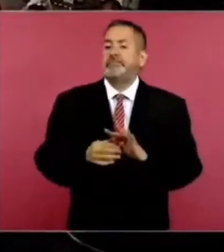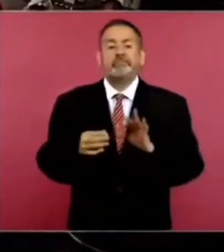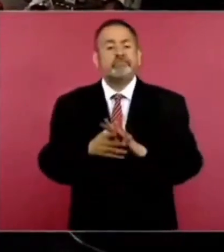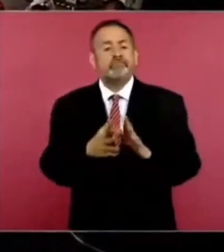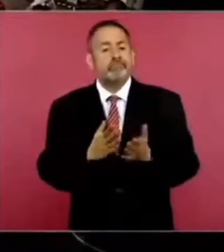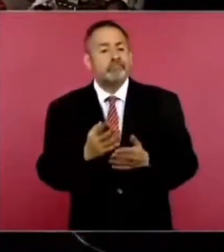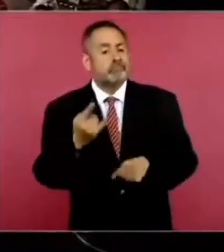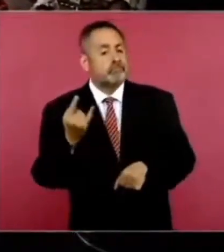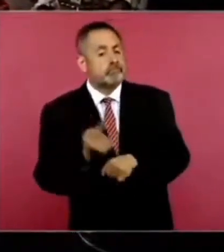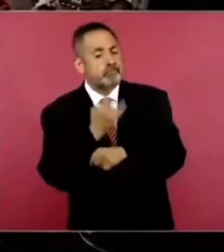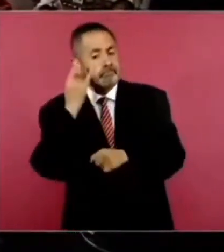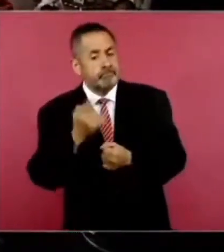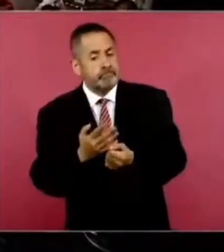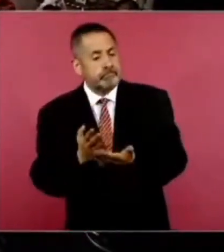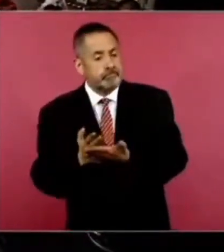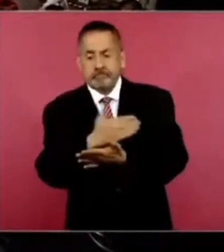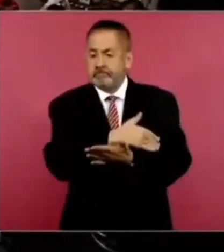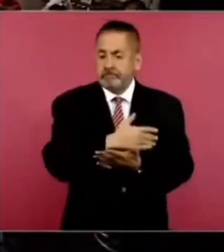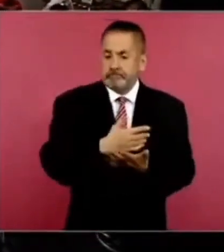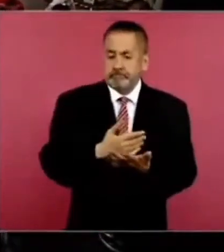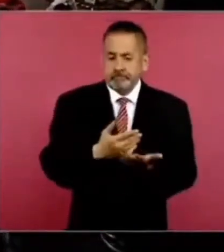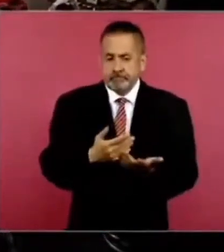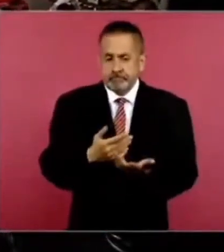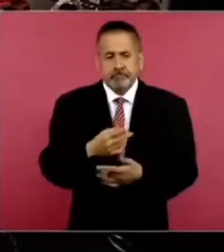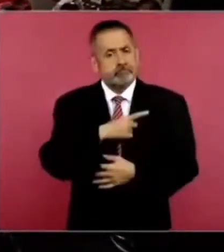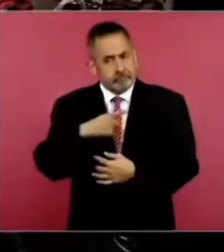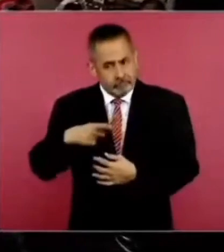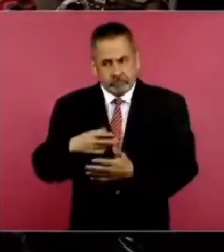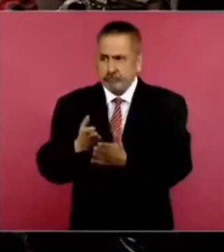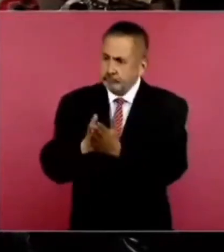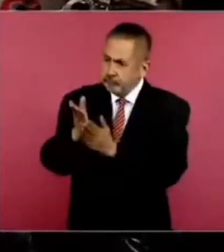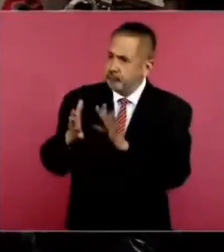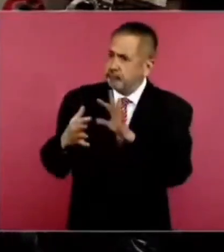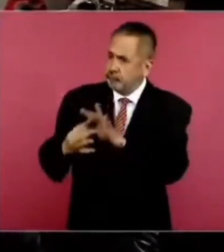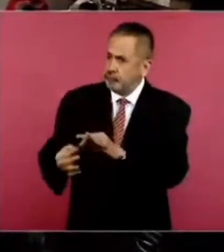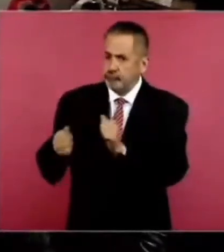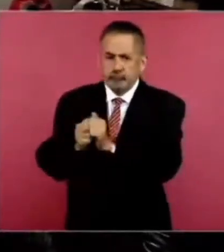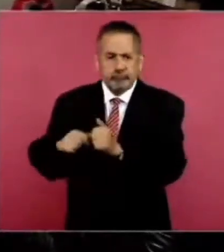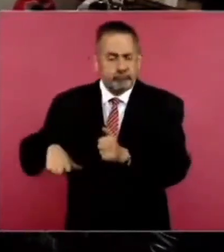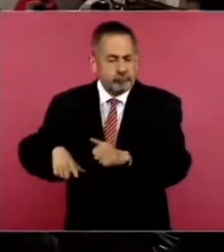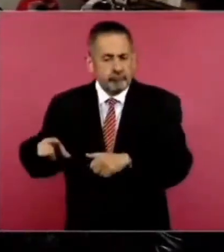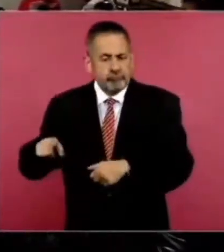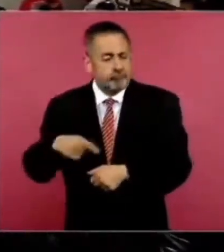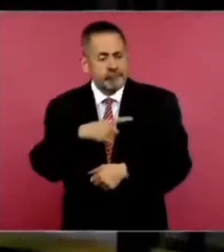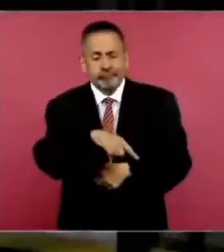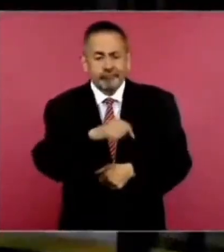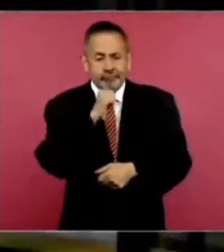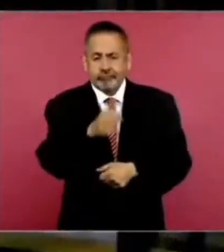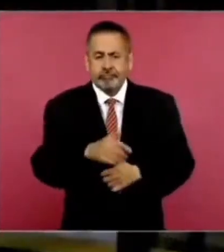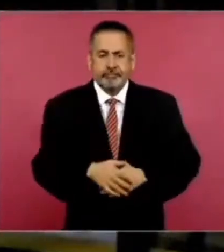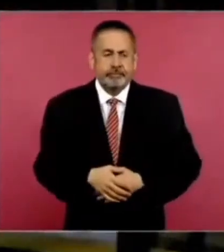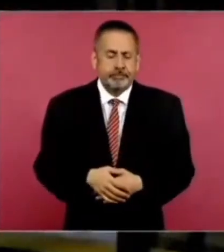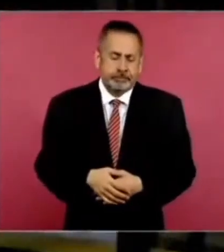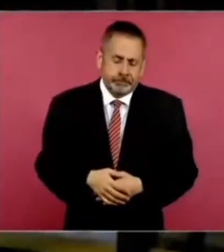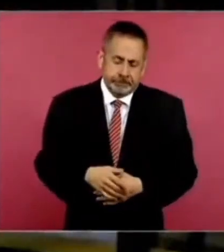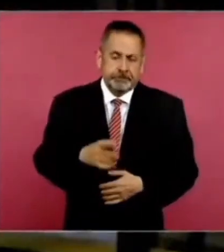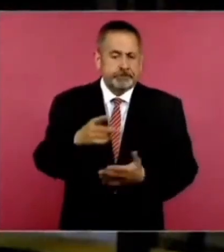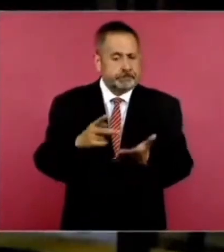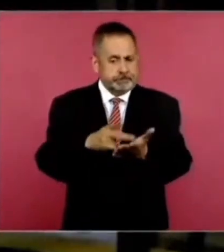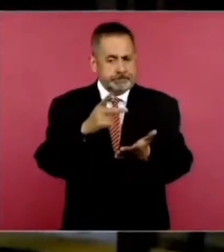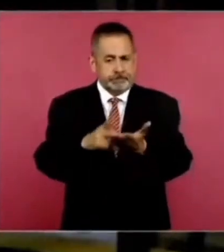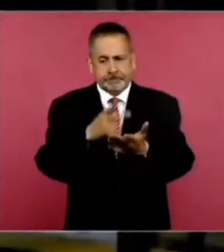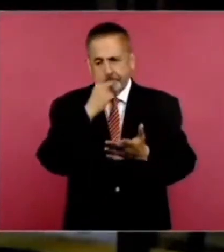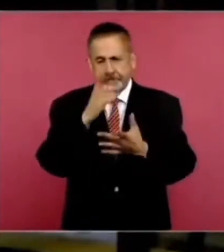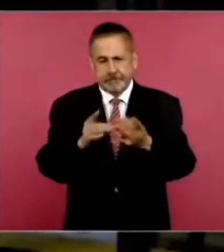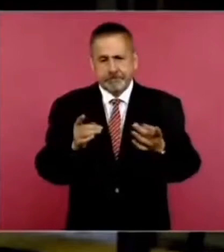debe prevalecer entre los titulares y responsables de las oficinas gubernamentales. Insisto, presidente, usted aquí ha dicho que,